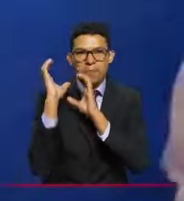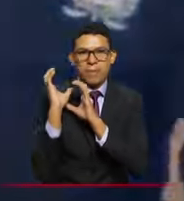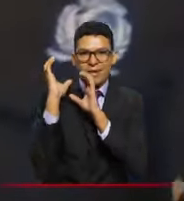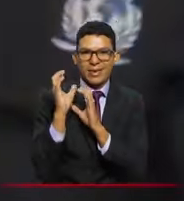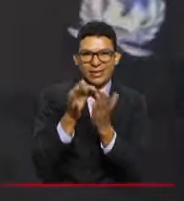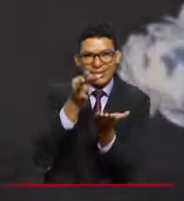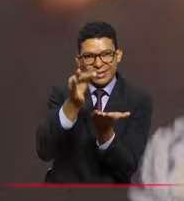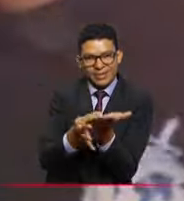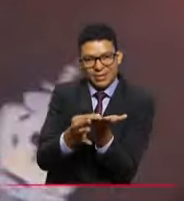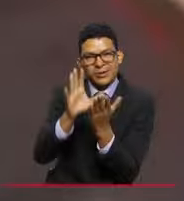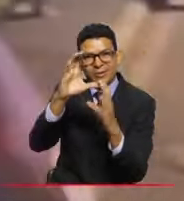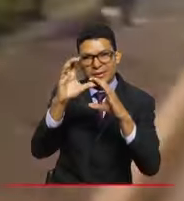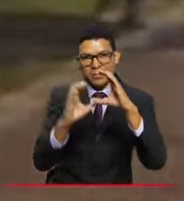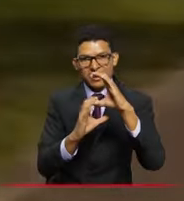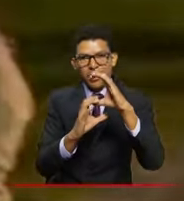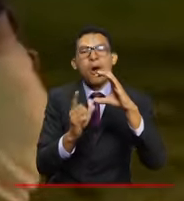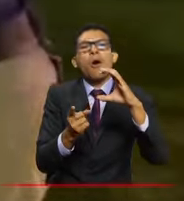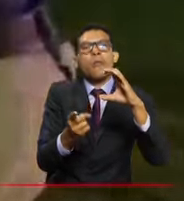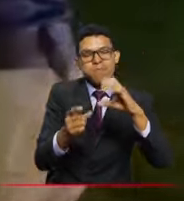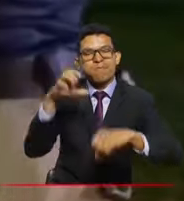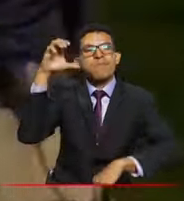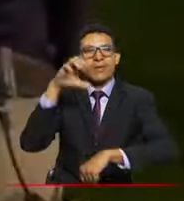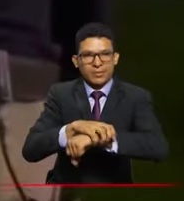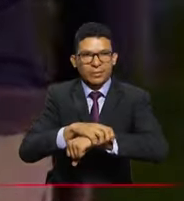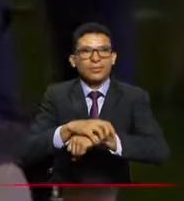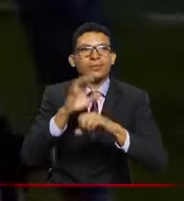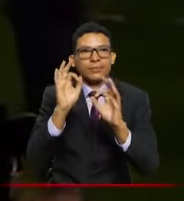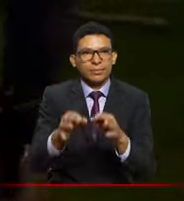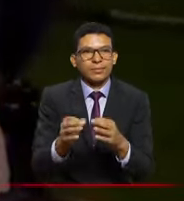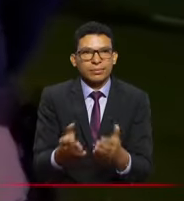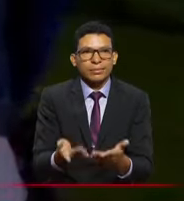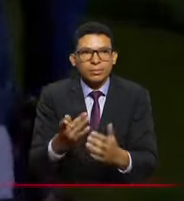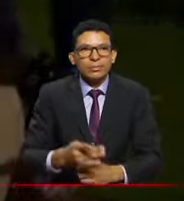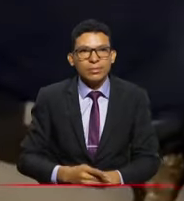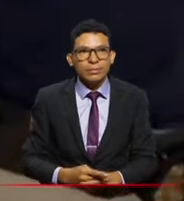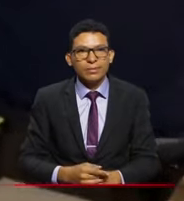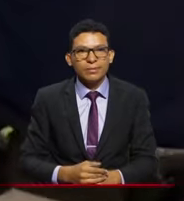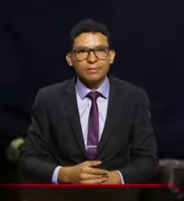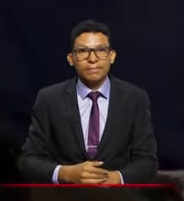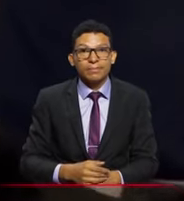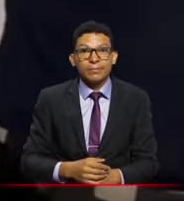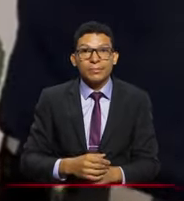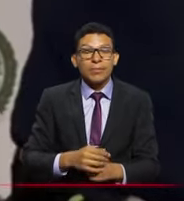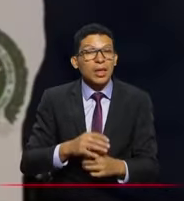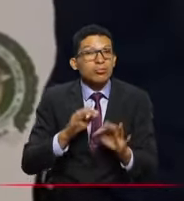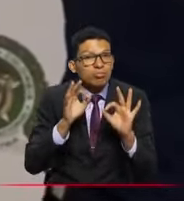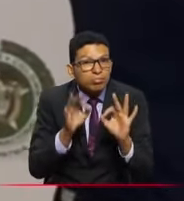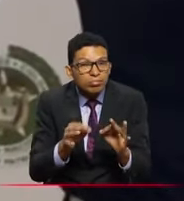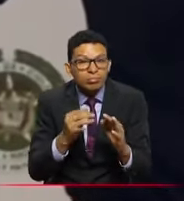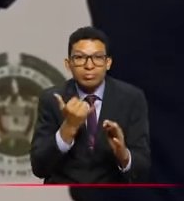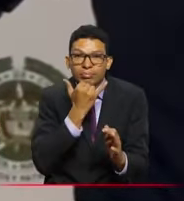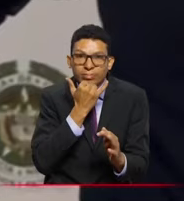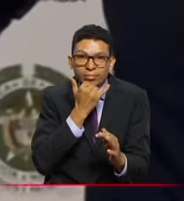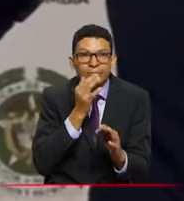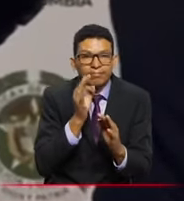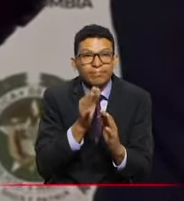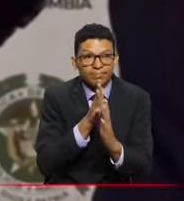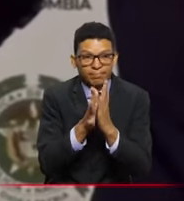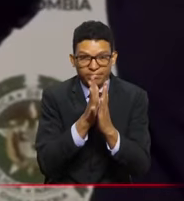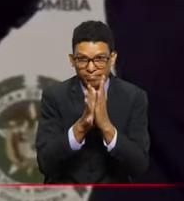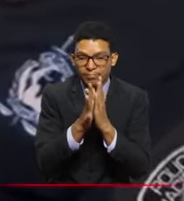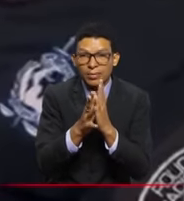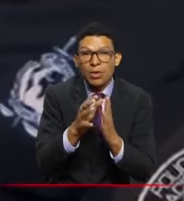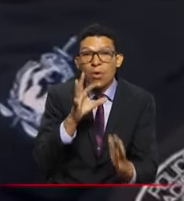capital del departamento del Cauca, se hizo efectiva esta captura. Lo que se conoce permite establecer que el